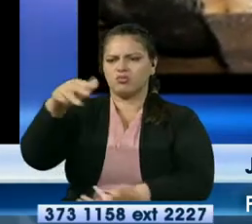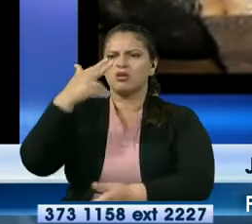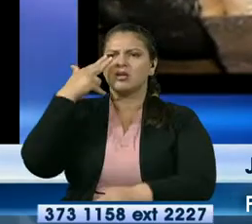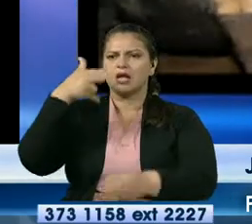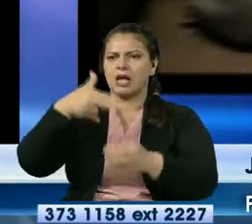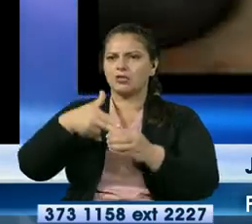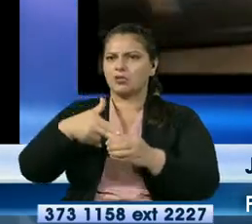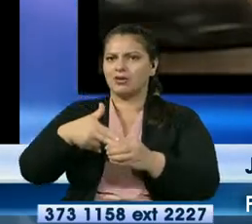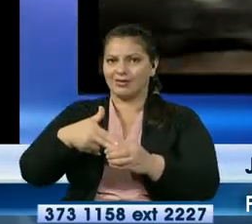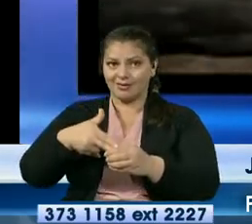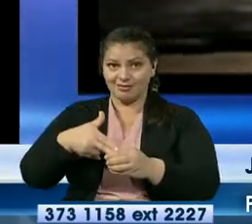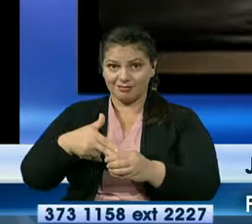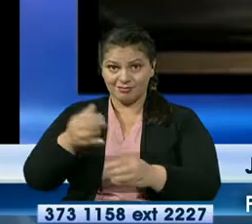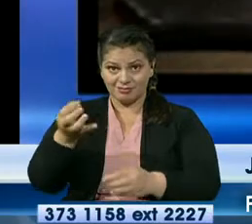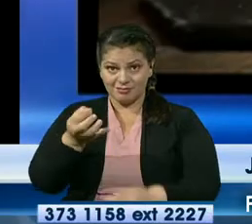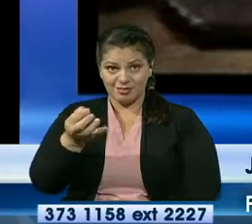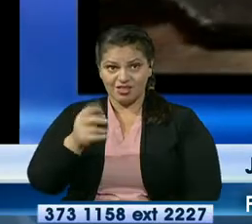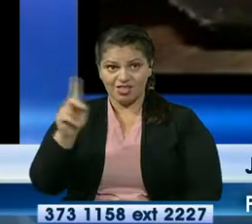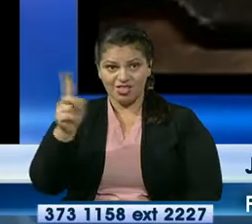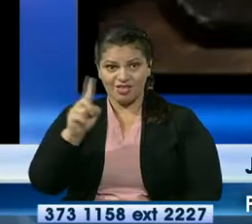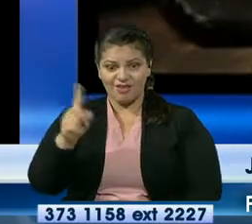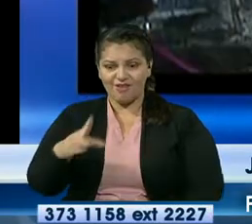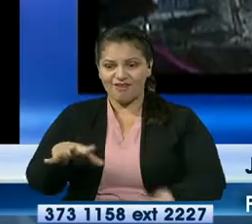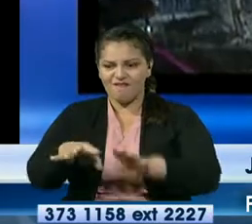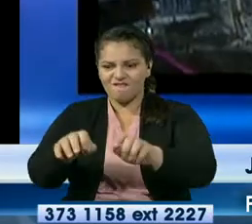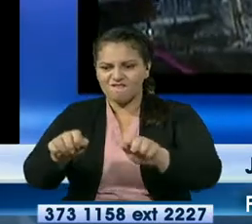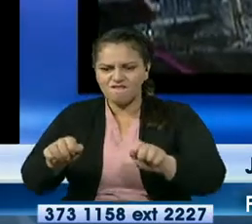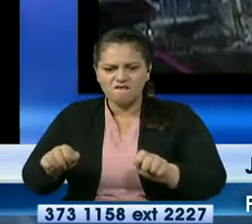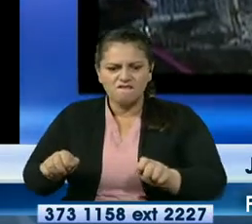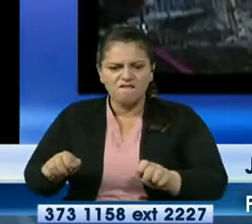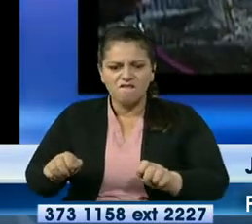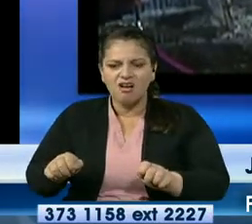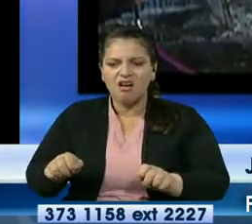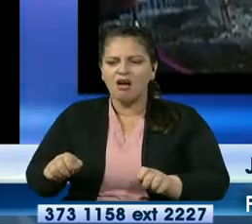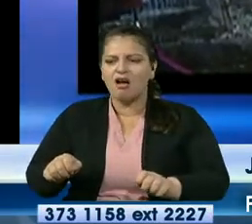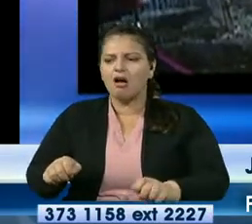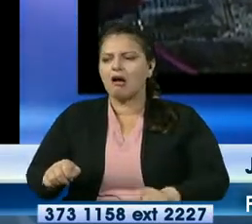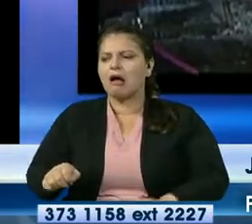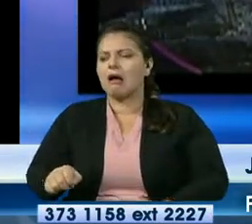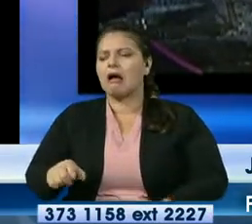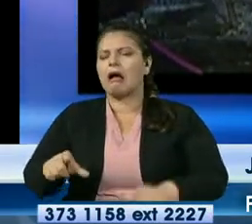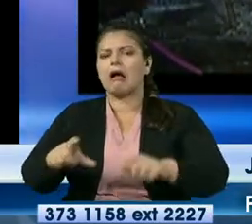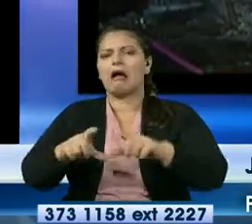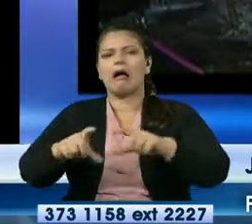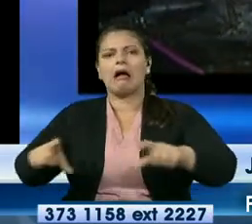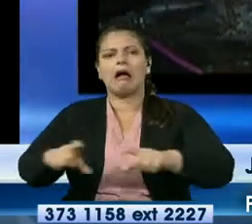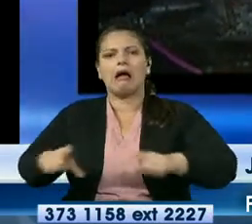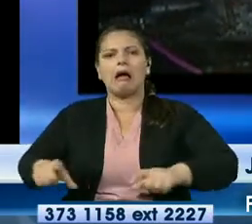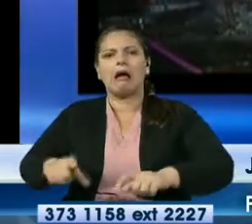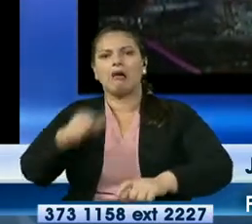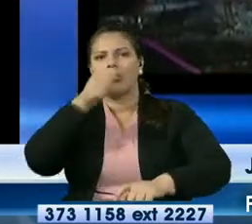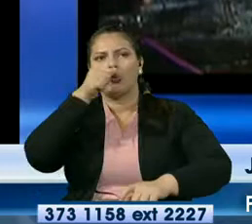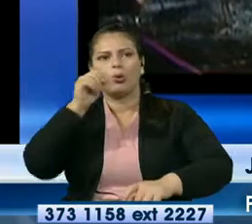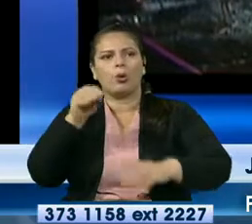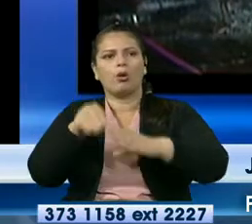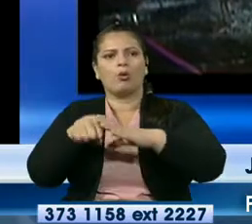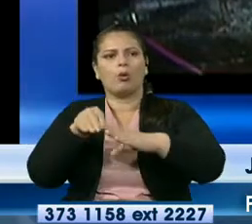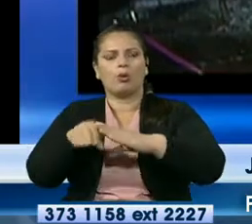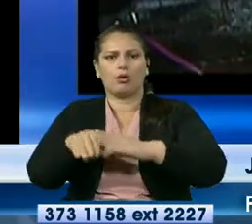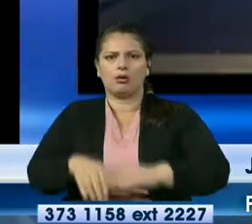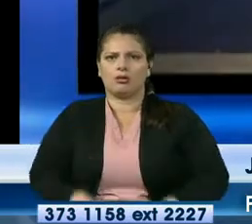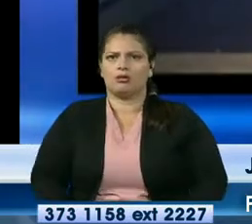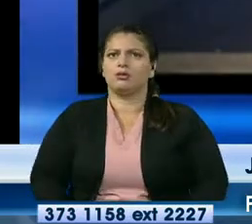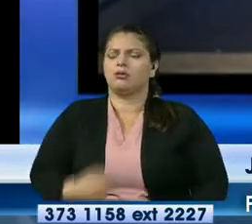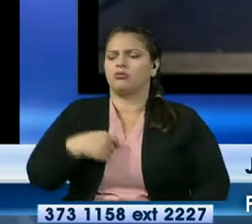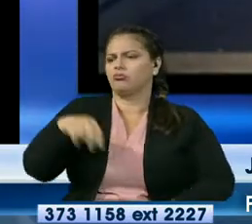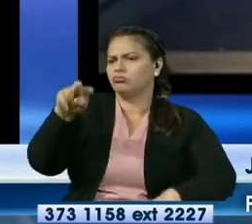lugar donde ustedes pueden observar parecía un simple galpón o criadero de gallos, pero la sorpresa fue que nos encontramos en varios